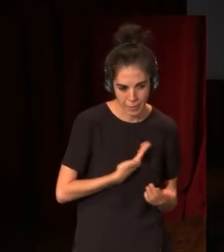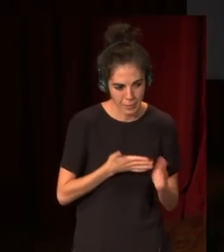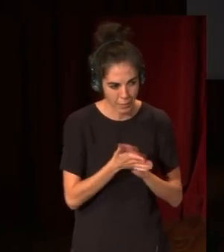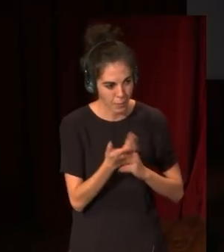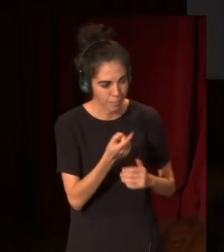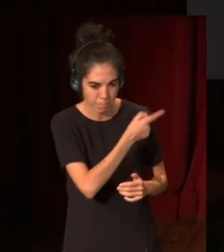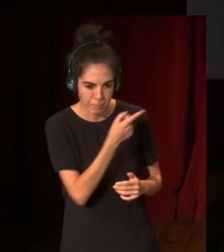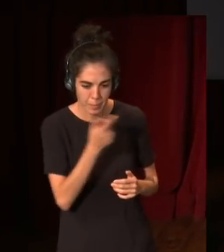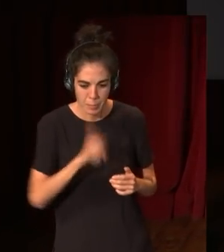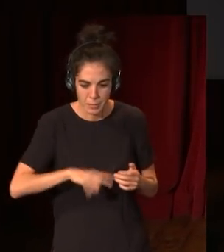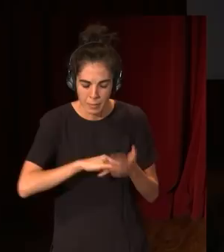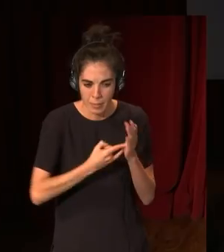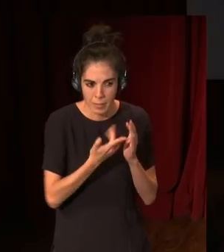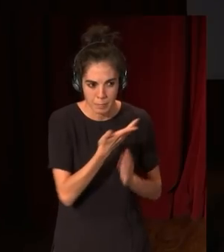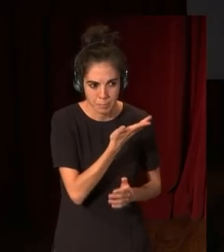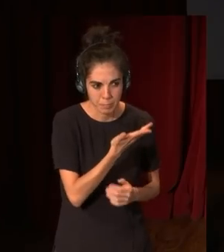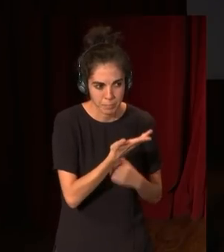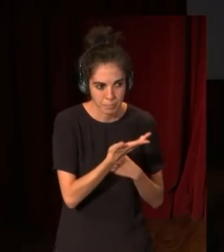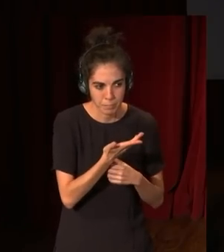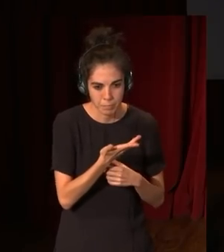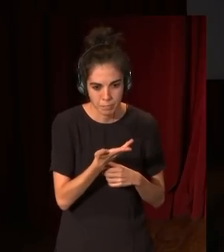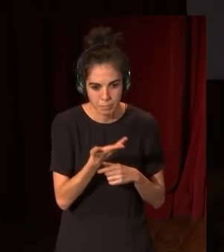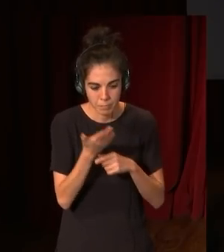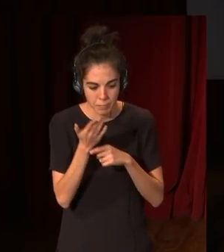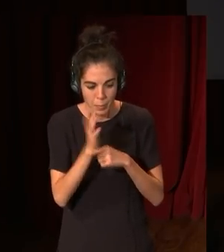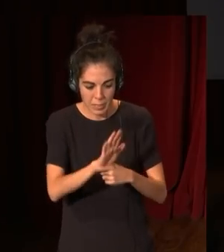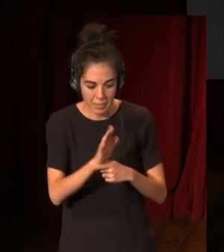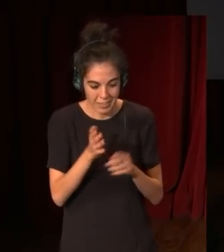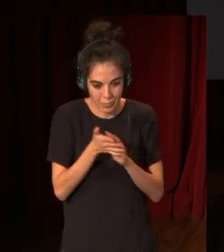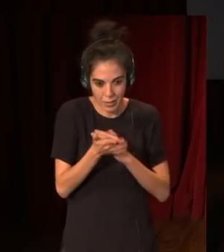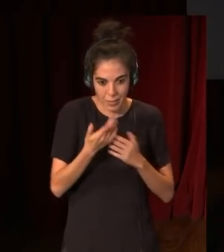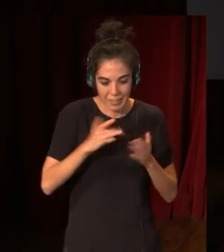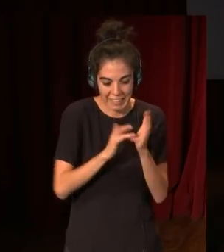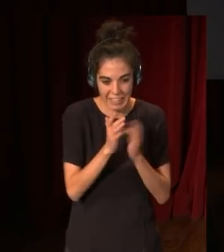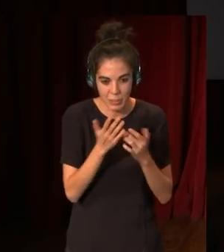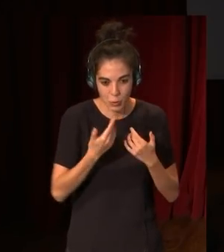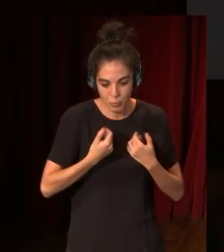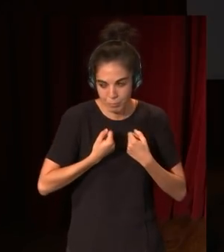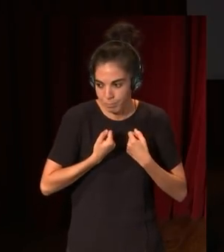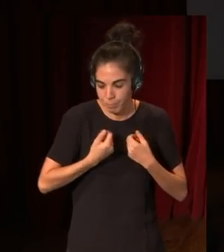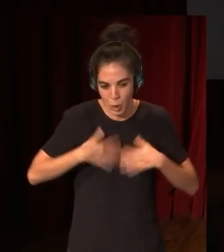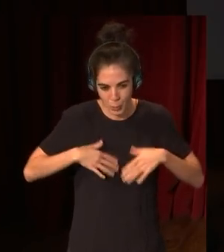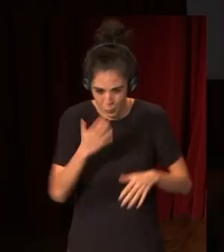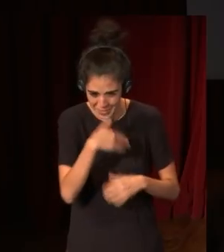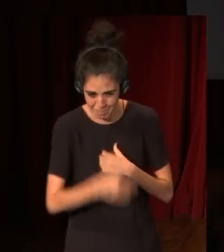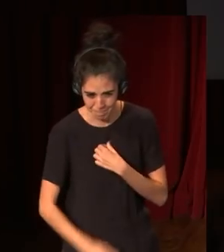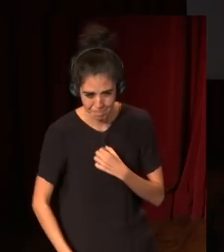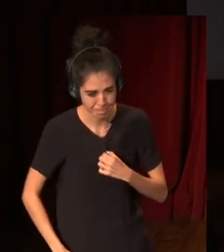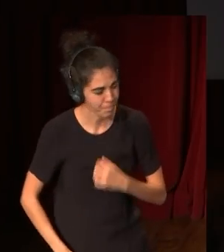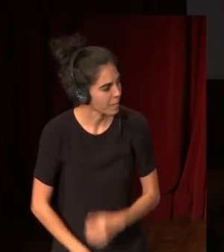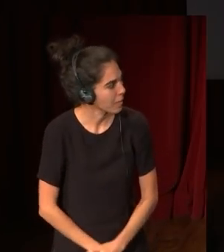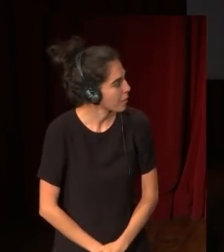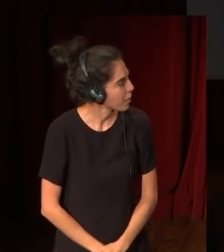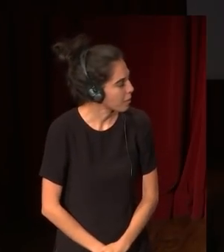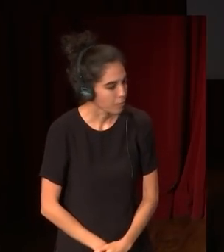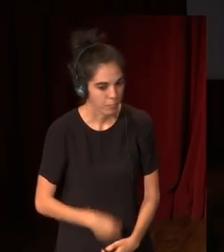esta representación de la propia desnudez de cristo esta visibilidad de la propia desnudez de cristo está a